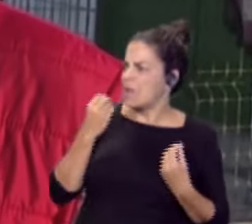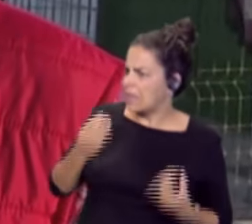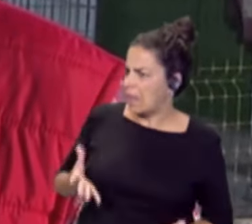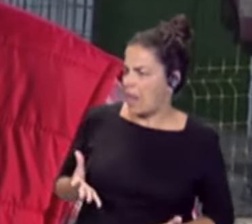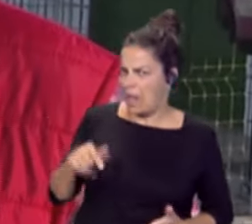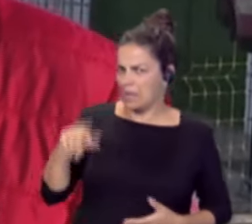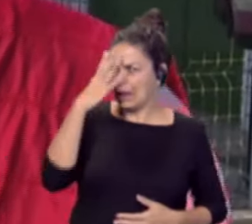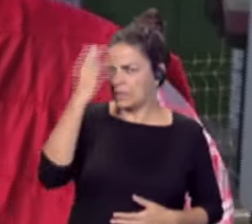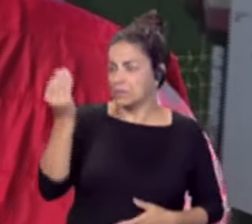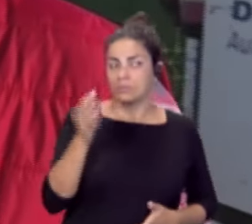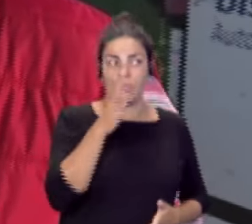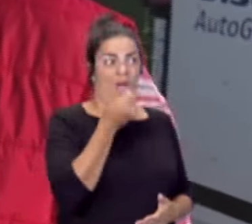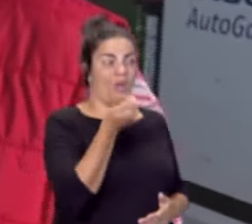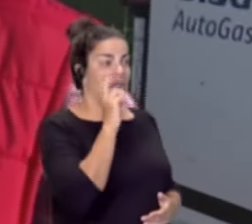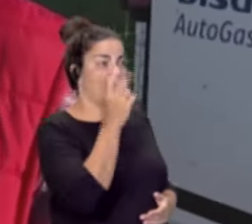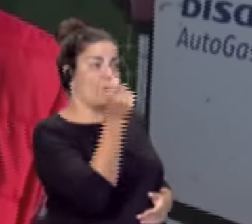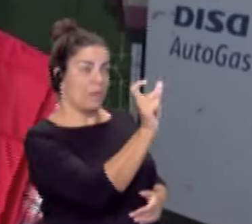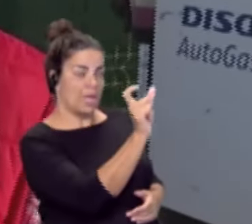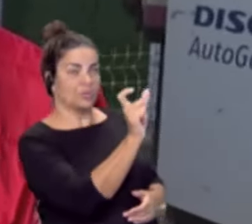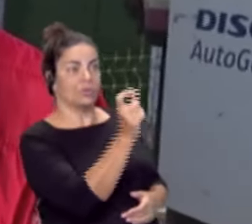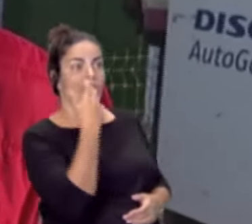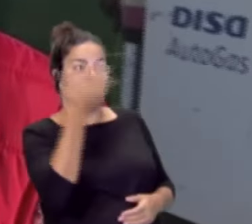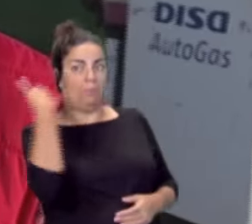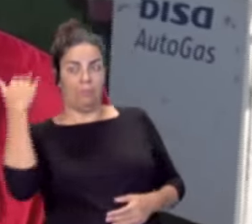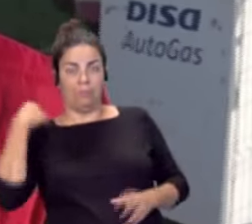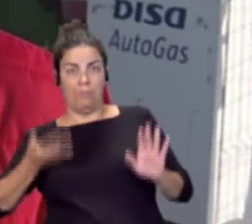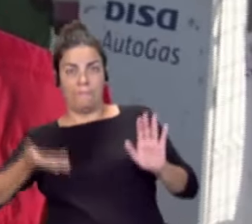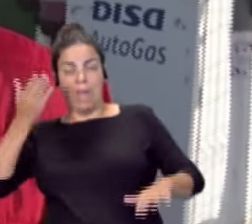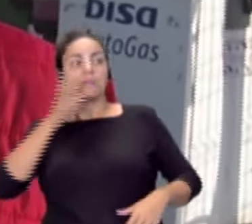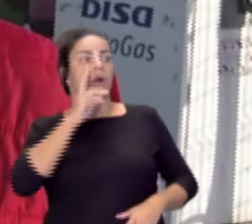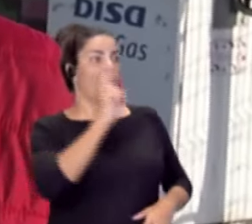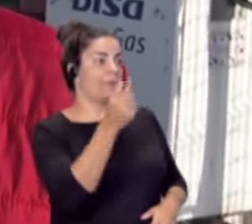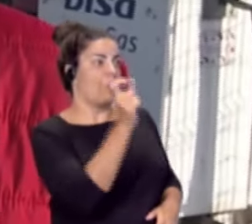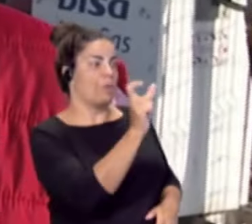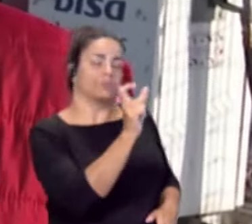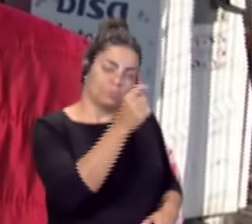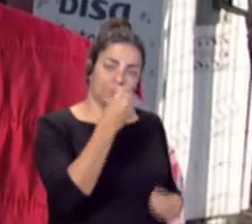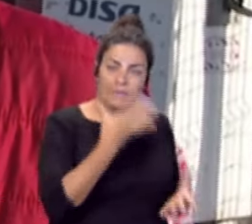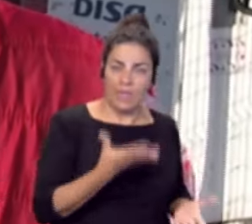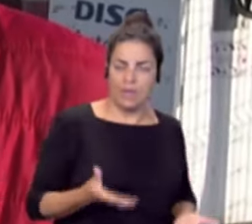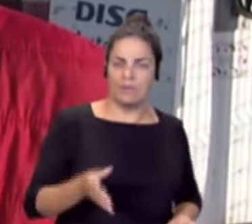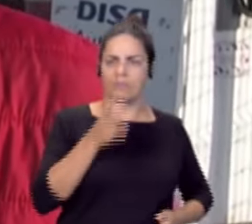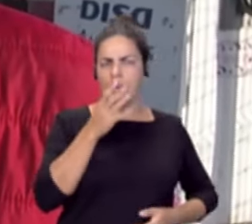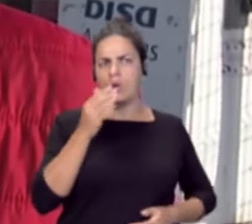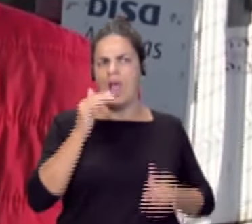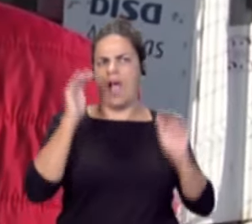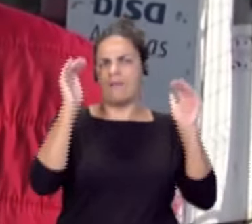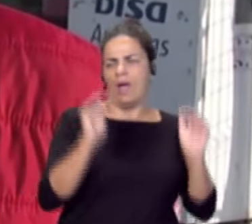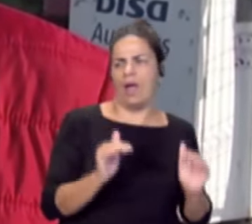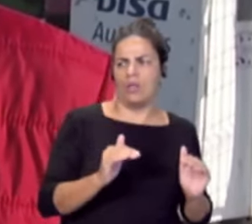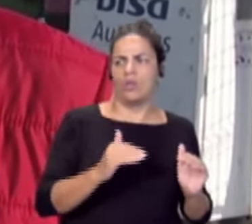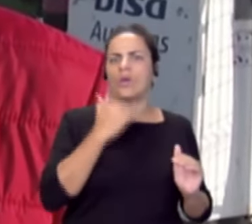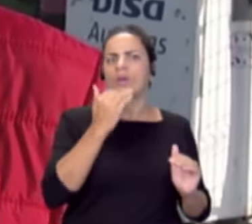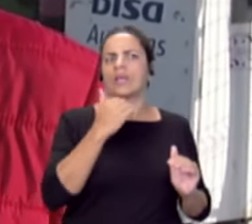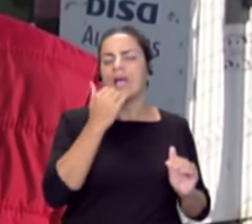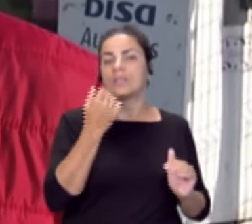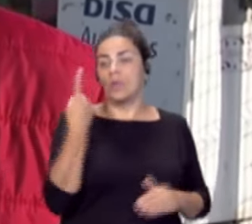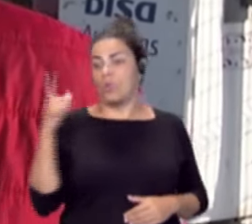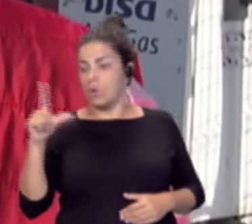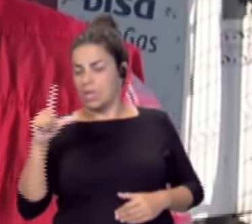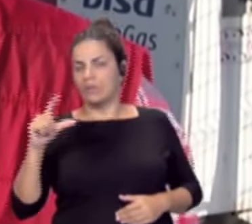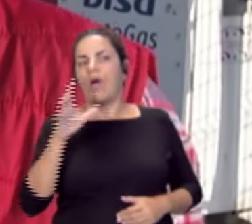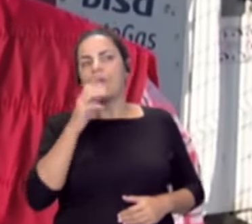al precio que lo tuvimos, lo valoramos positivamente. Uh-huh. Está bajado casi 3 céntimos por litro de